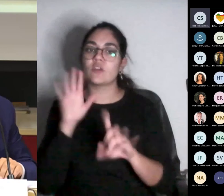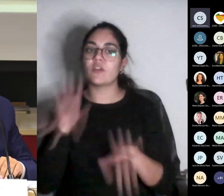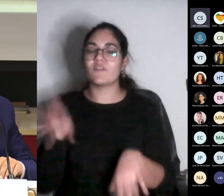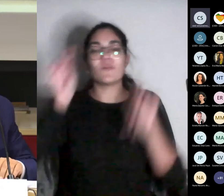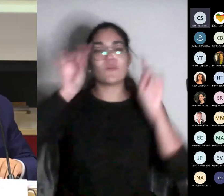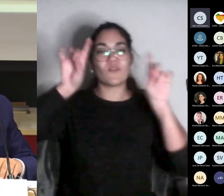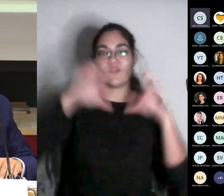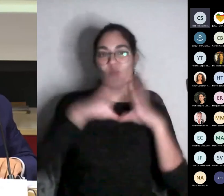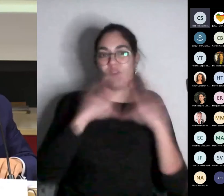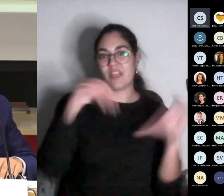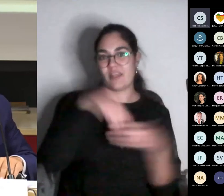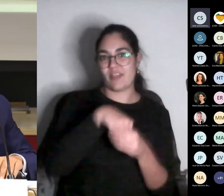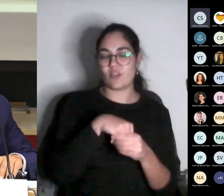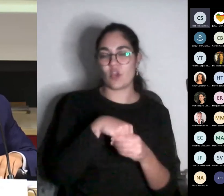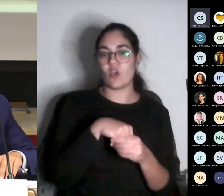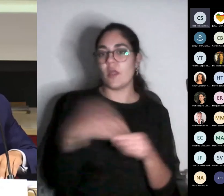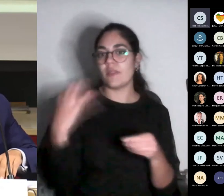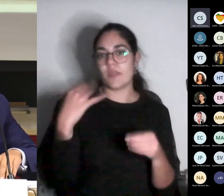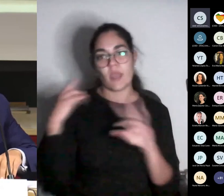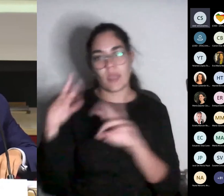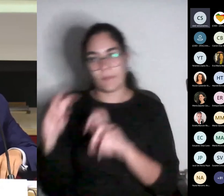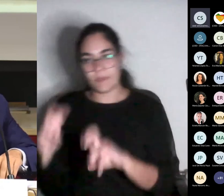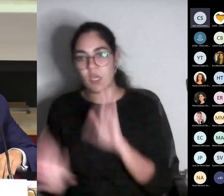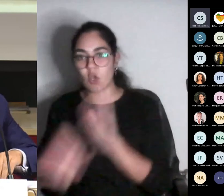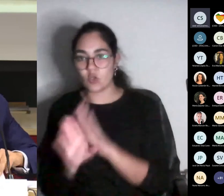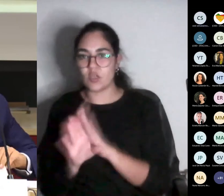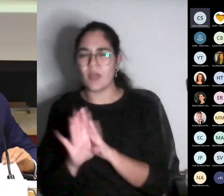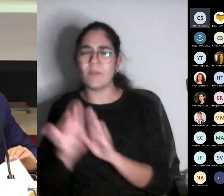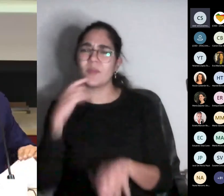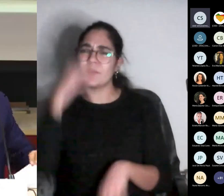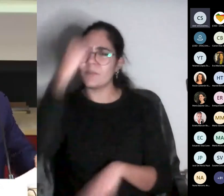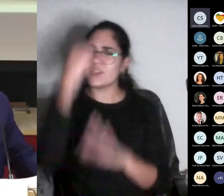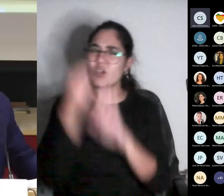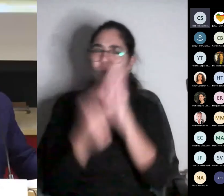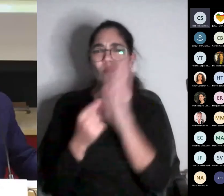universitario, no es condición suficiente.